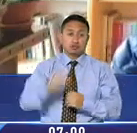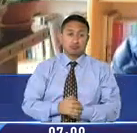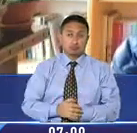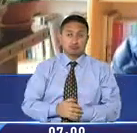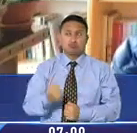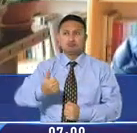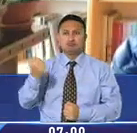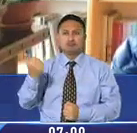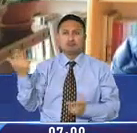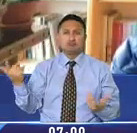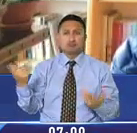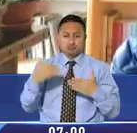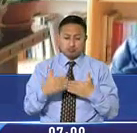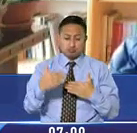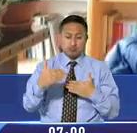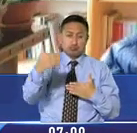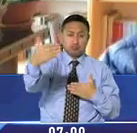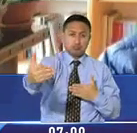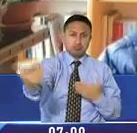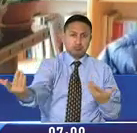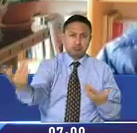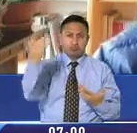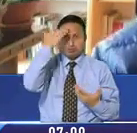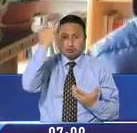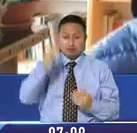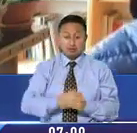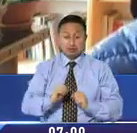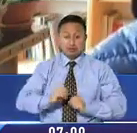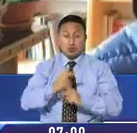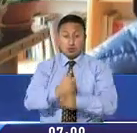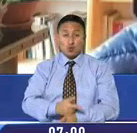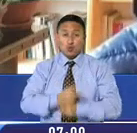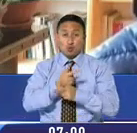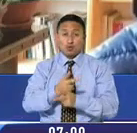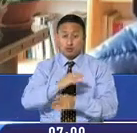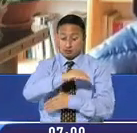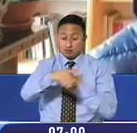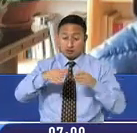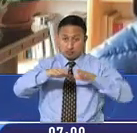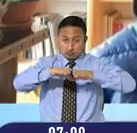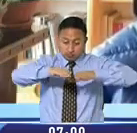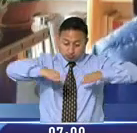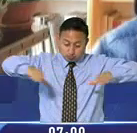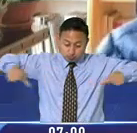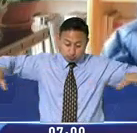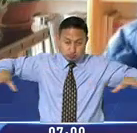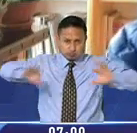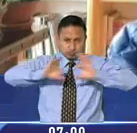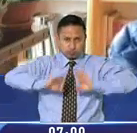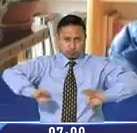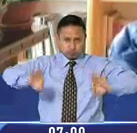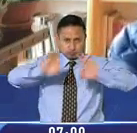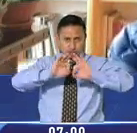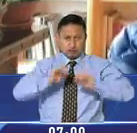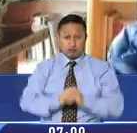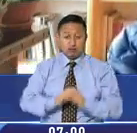que tienen ellos de ampliar esta zona y así proteger toda un área muy importante que es la